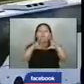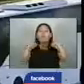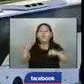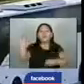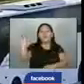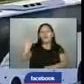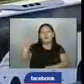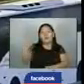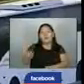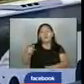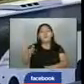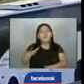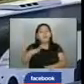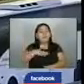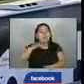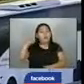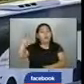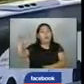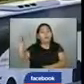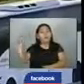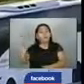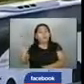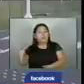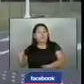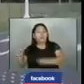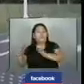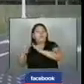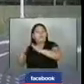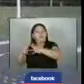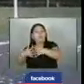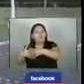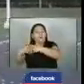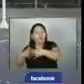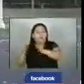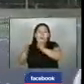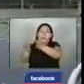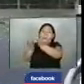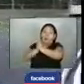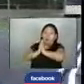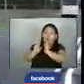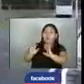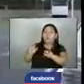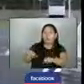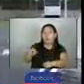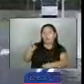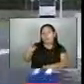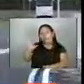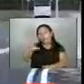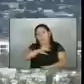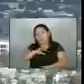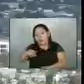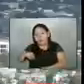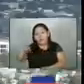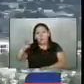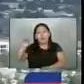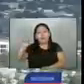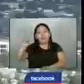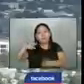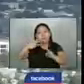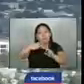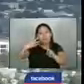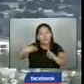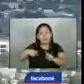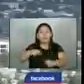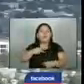venezolanos que ya son ciudadanos estadounidenses, a solicitar una visa de residencia para sus familiares. El Salvador,